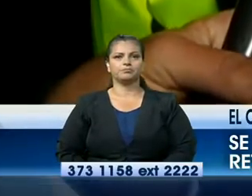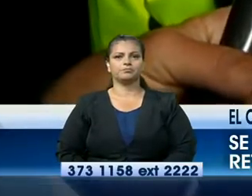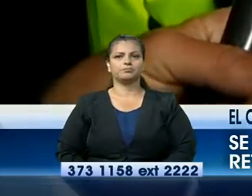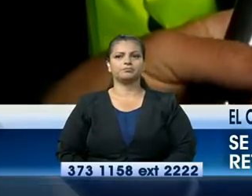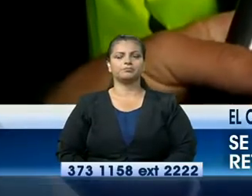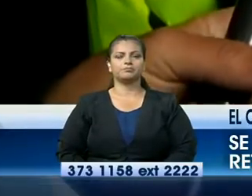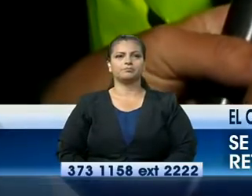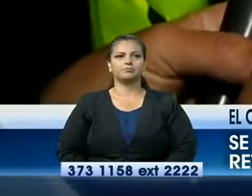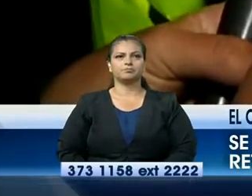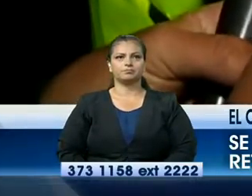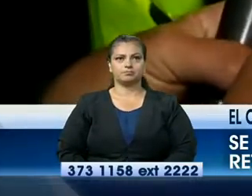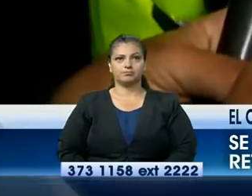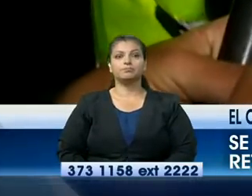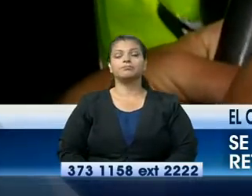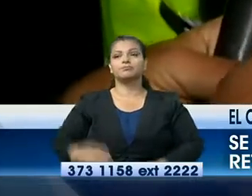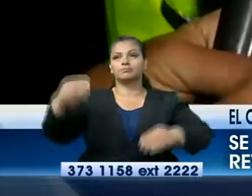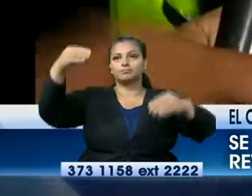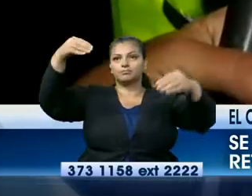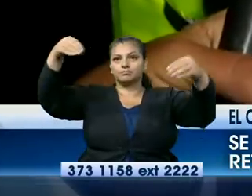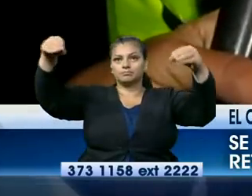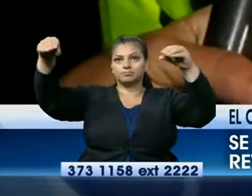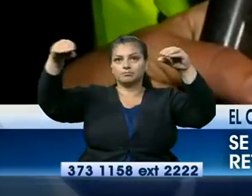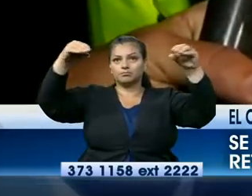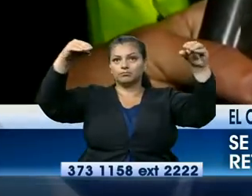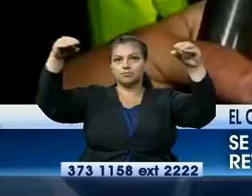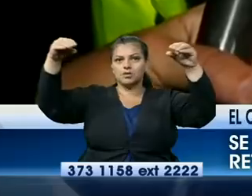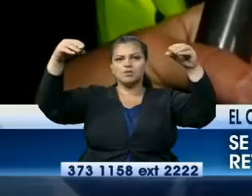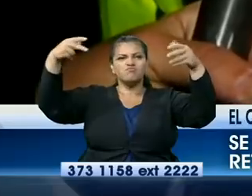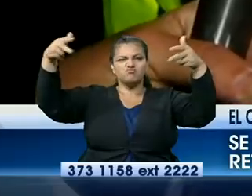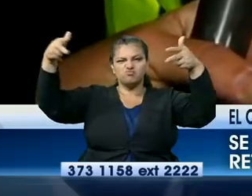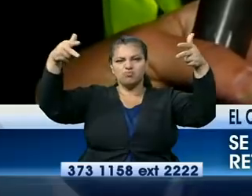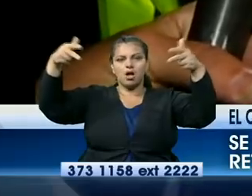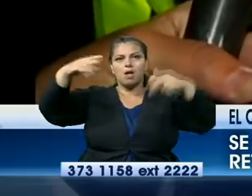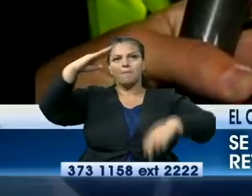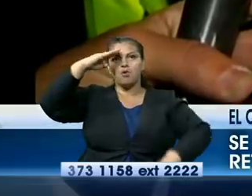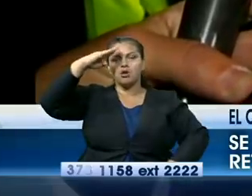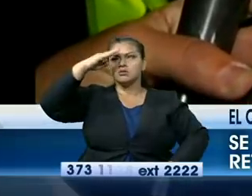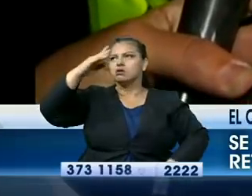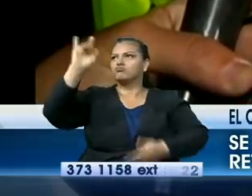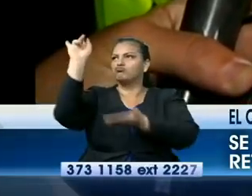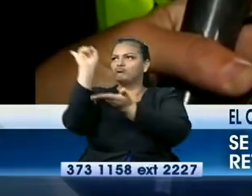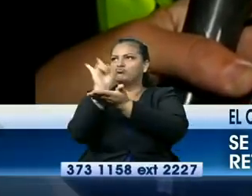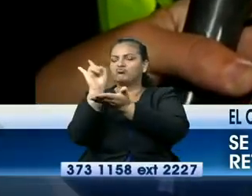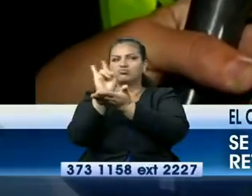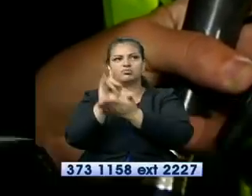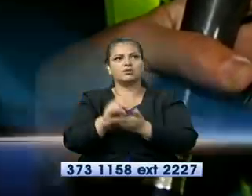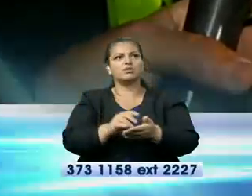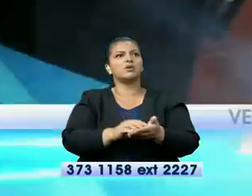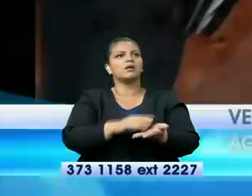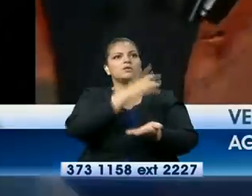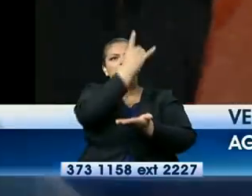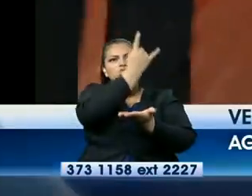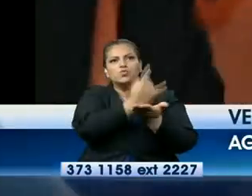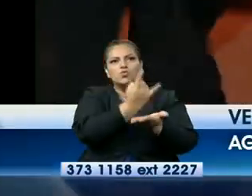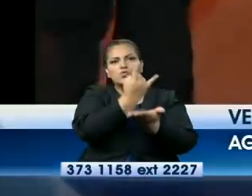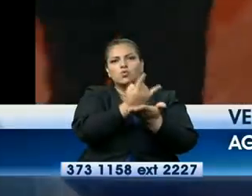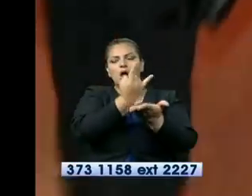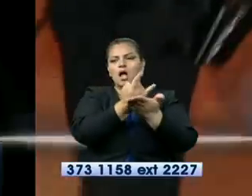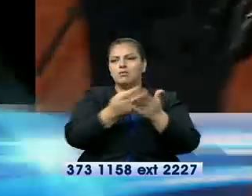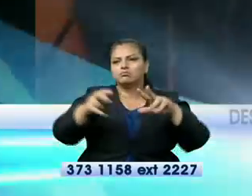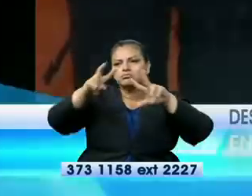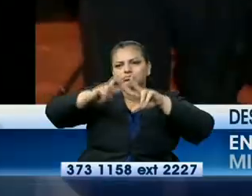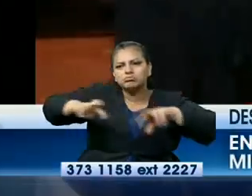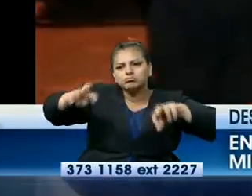mediante cámaras de seguridad el modus operandi del vehículo y a los sospechosos tenemos versiones